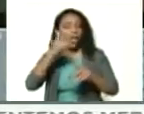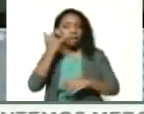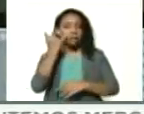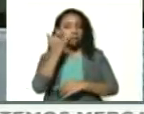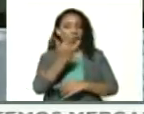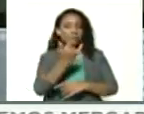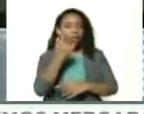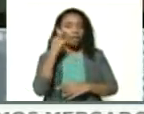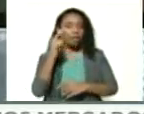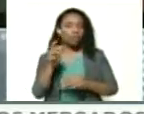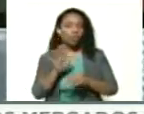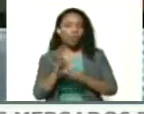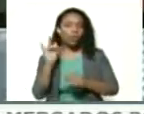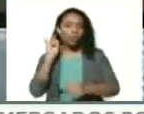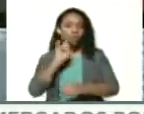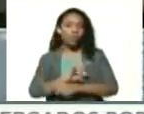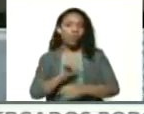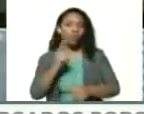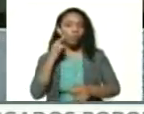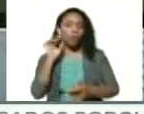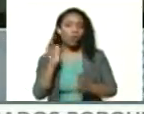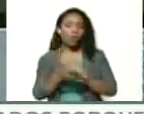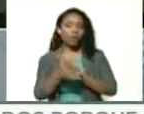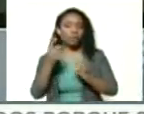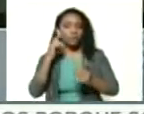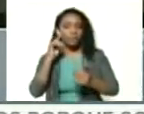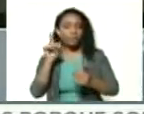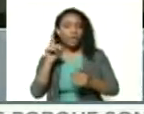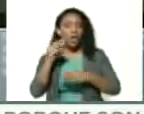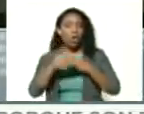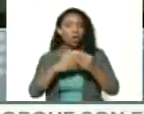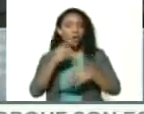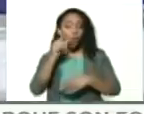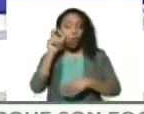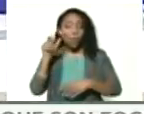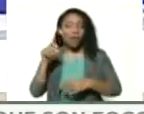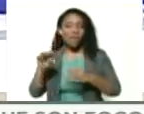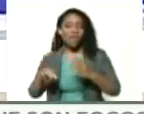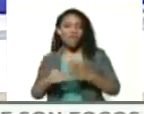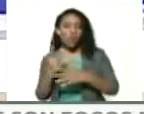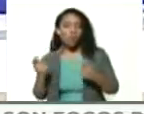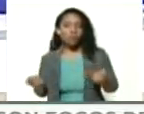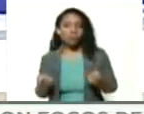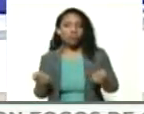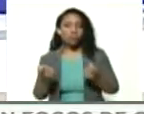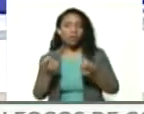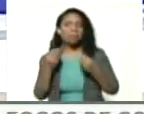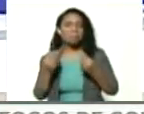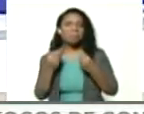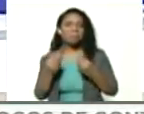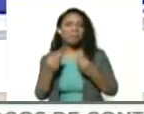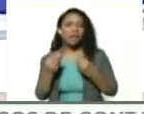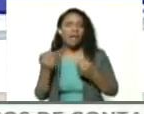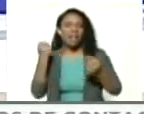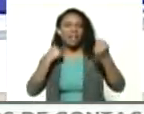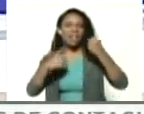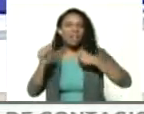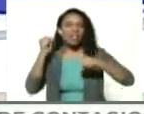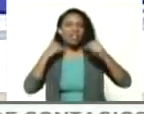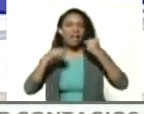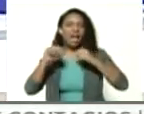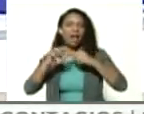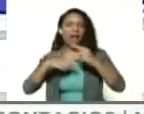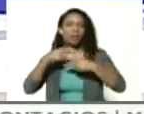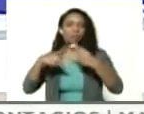convocar para su supuesta renuncia, y lo que hizo fue denunciar. Correcto, lo que hizo Isaías fue fundamental para la rebeldía y la